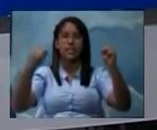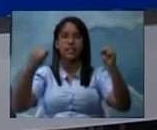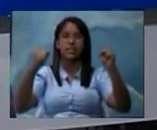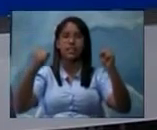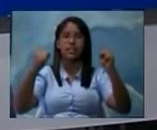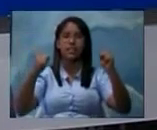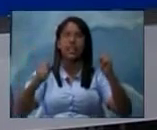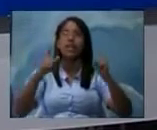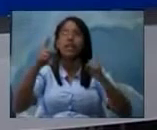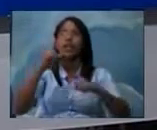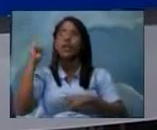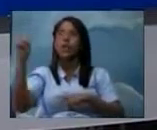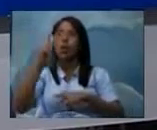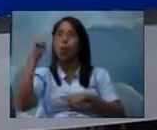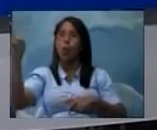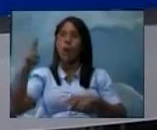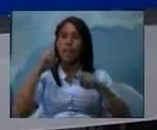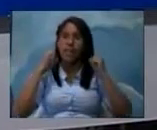fuerza